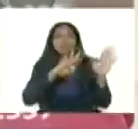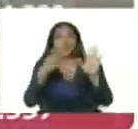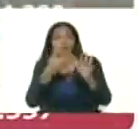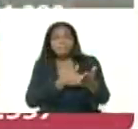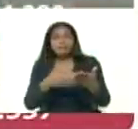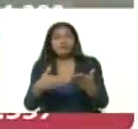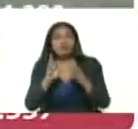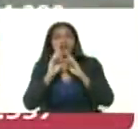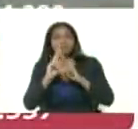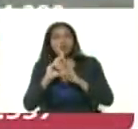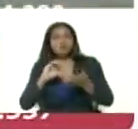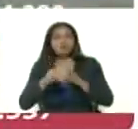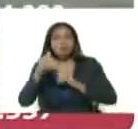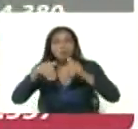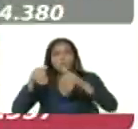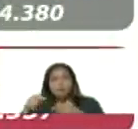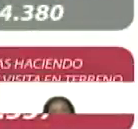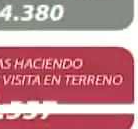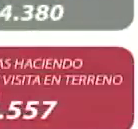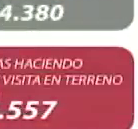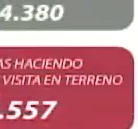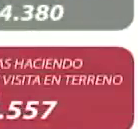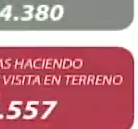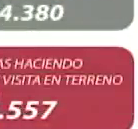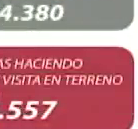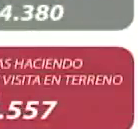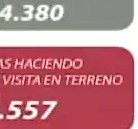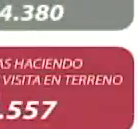han respondido en la encuesta COVID-19